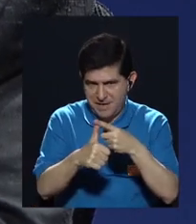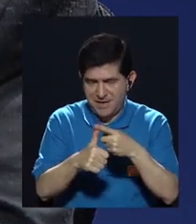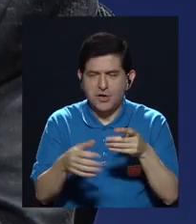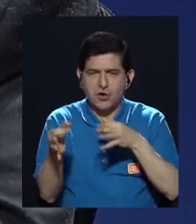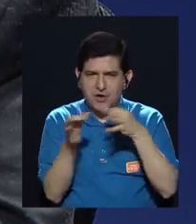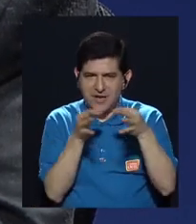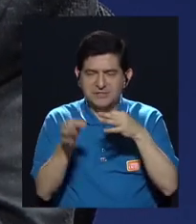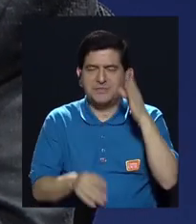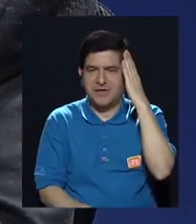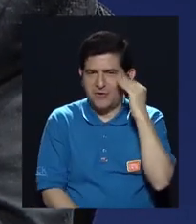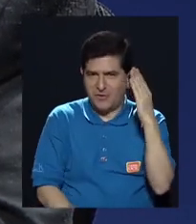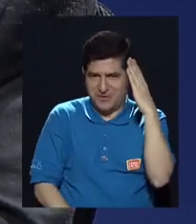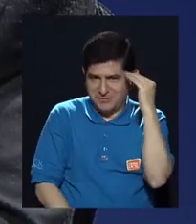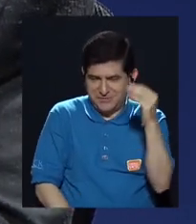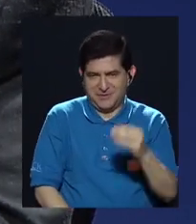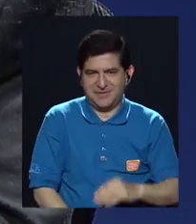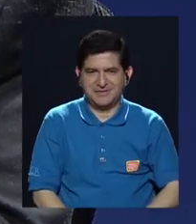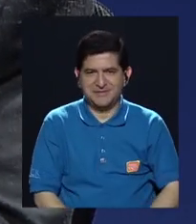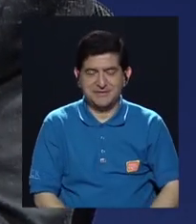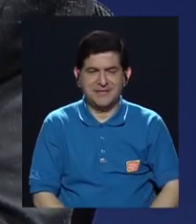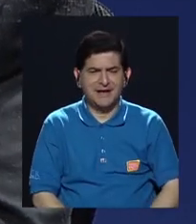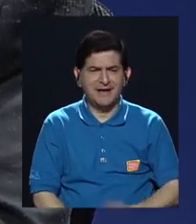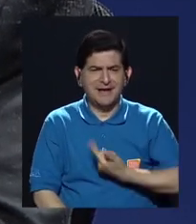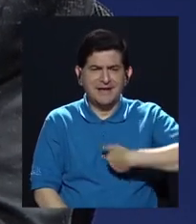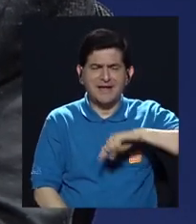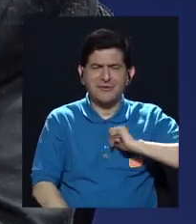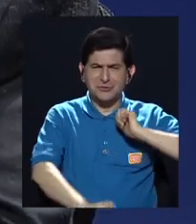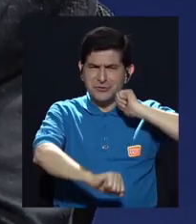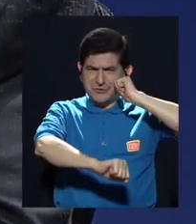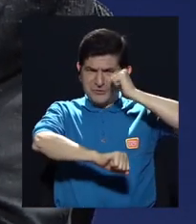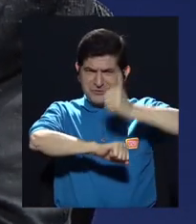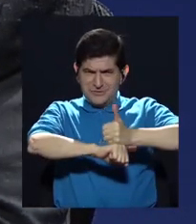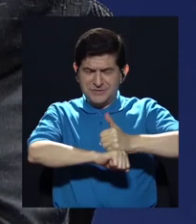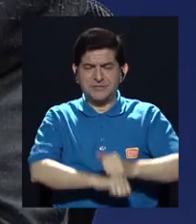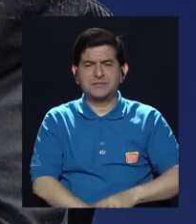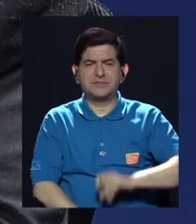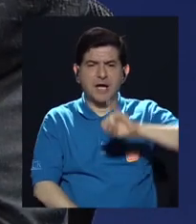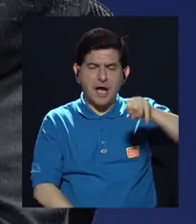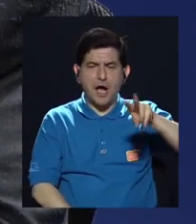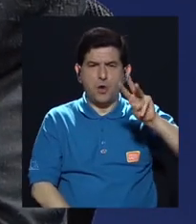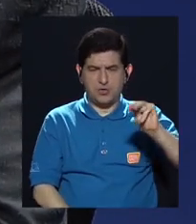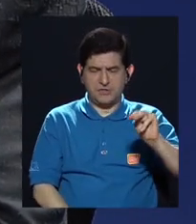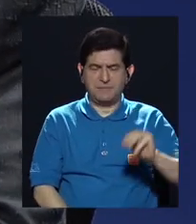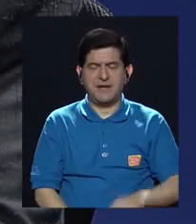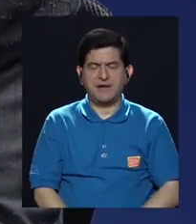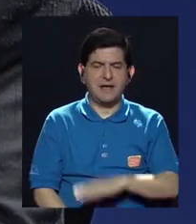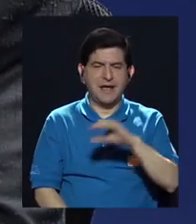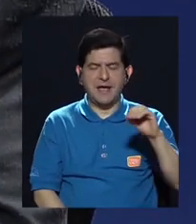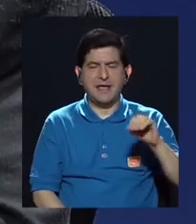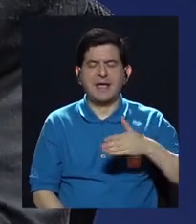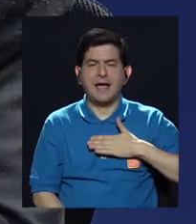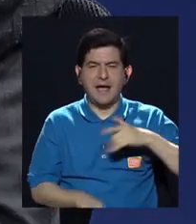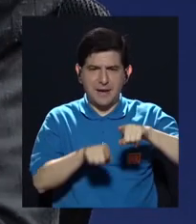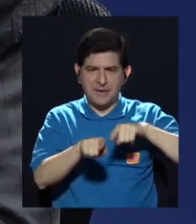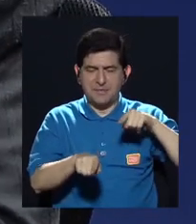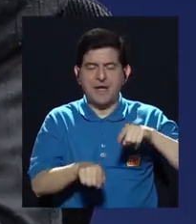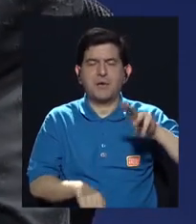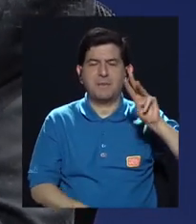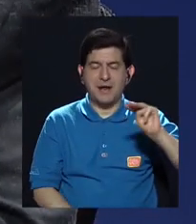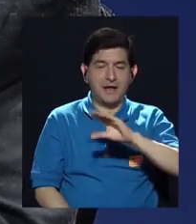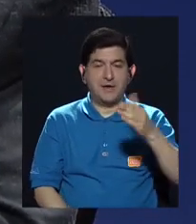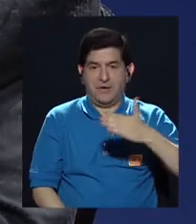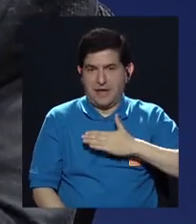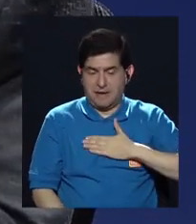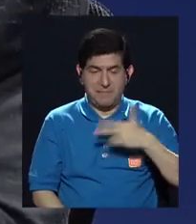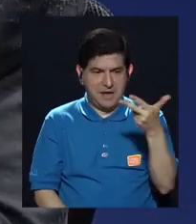les cuento una anécdota que nos marcó a José María, mi hermano, y a Mariano, por supuesto